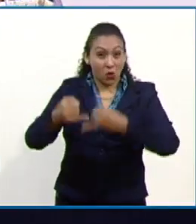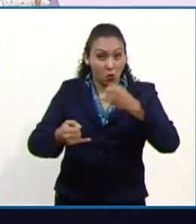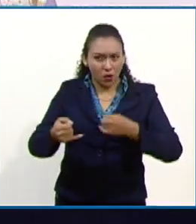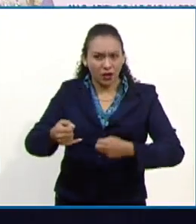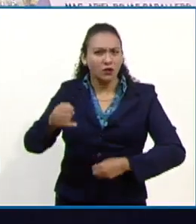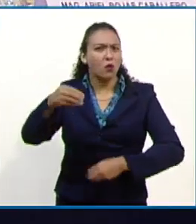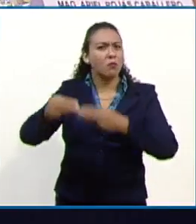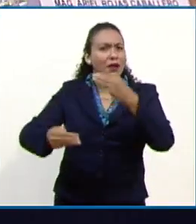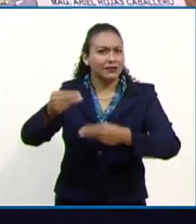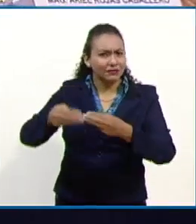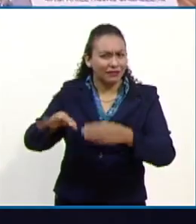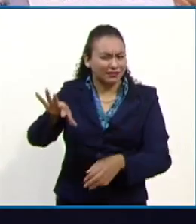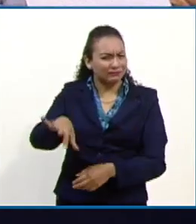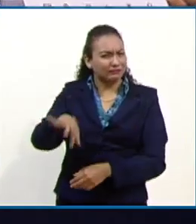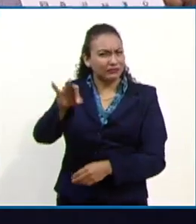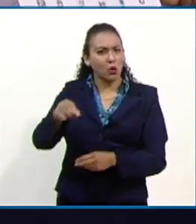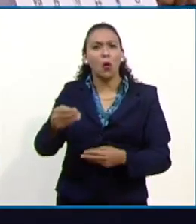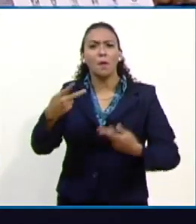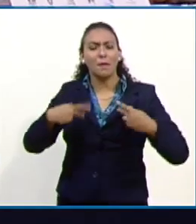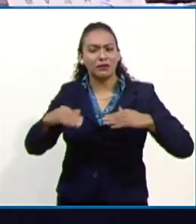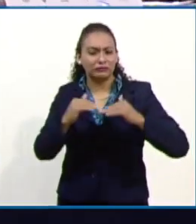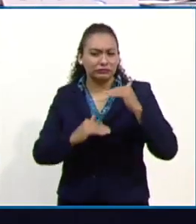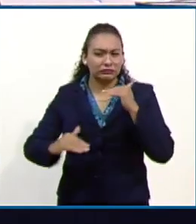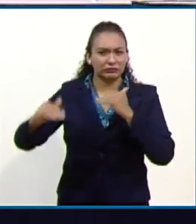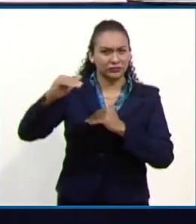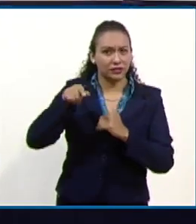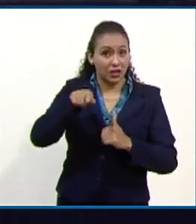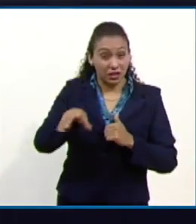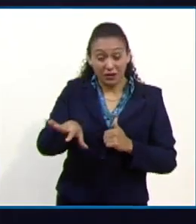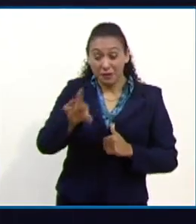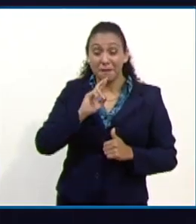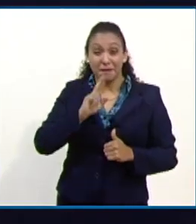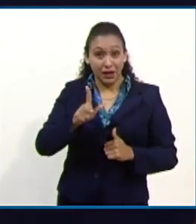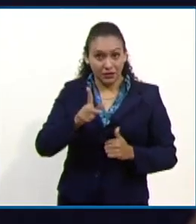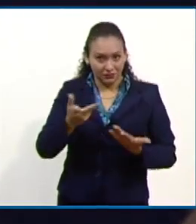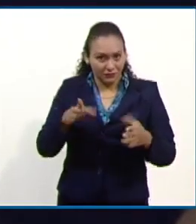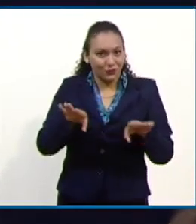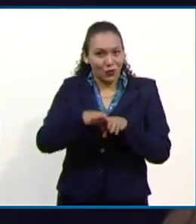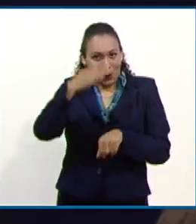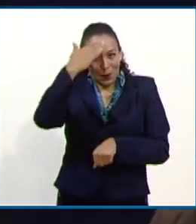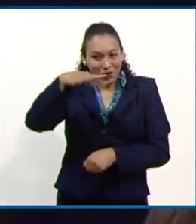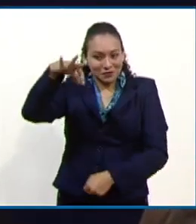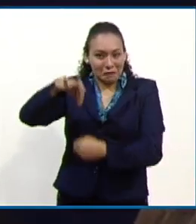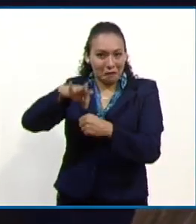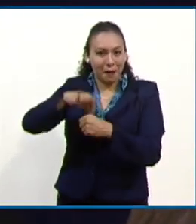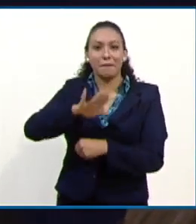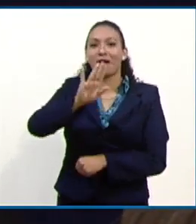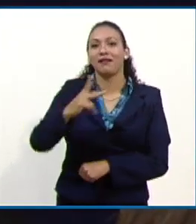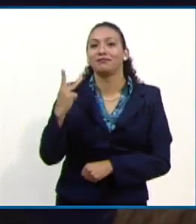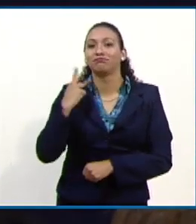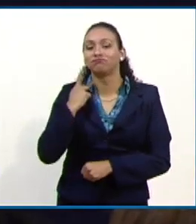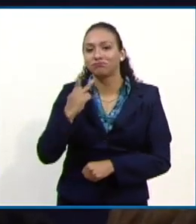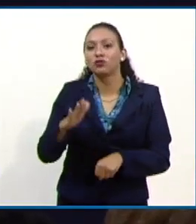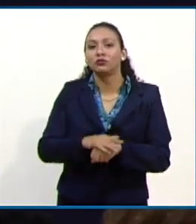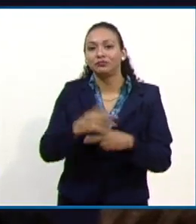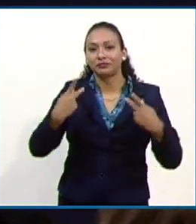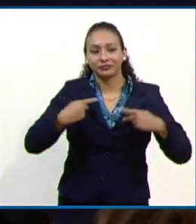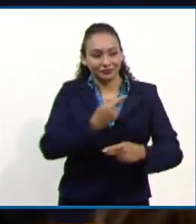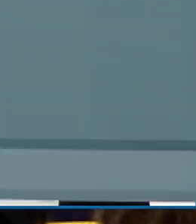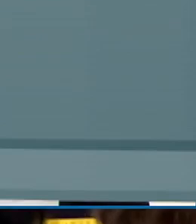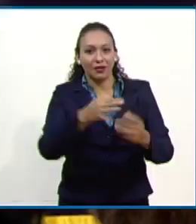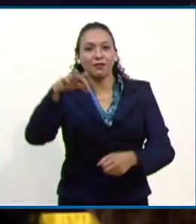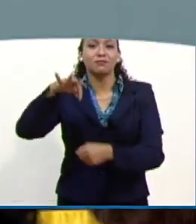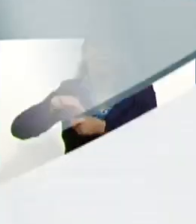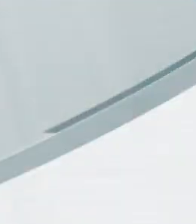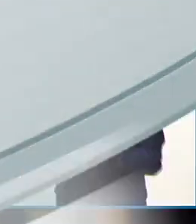los problemas que aparentemente pretende resolver. Además, advirtió se politizará la impartición de justicia.